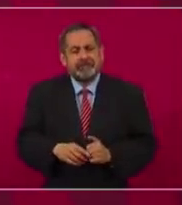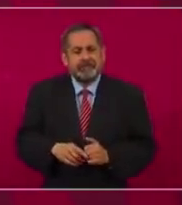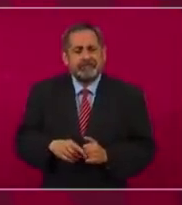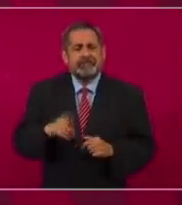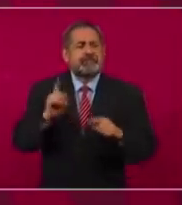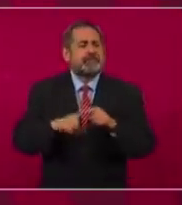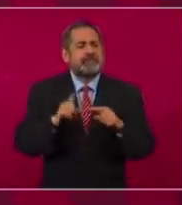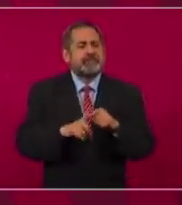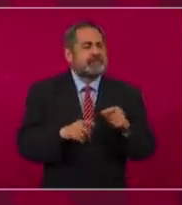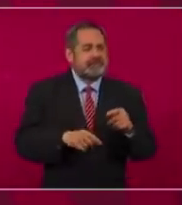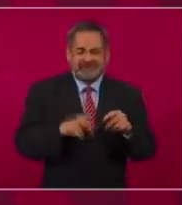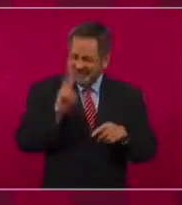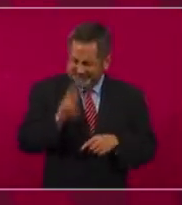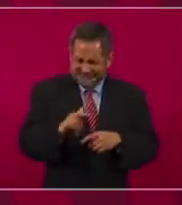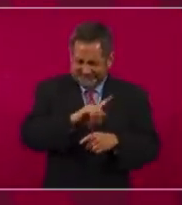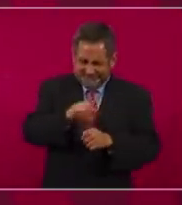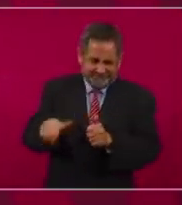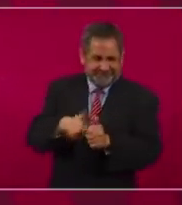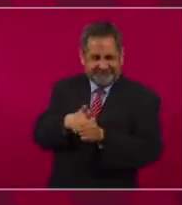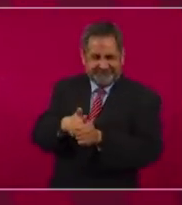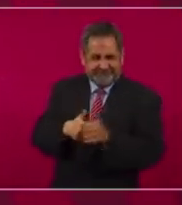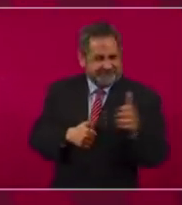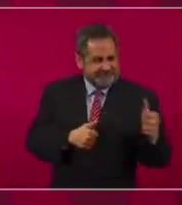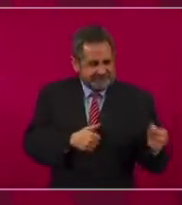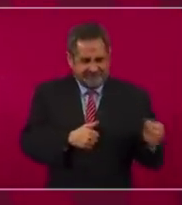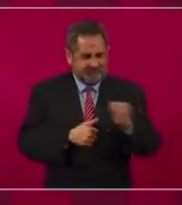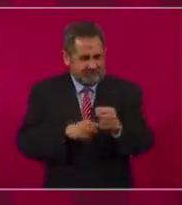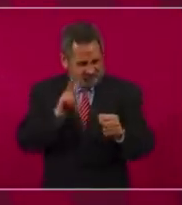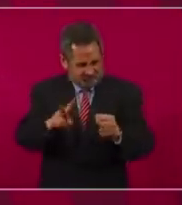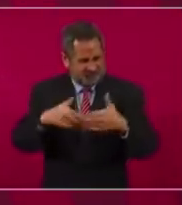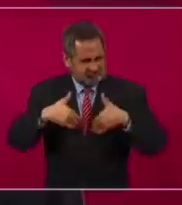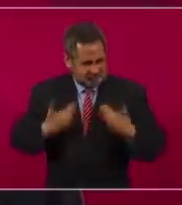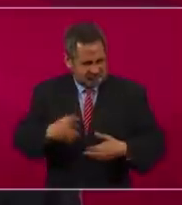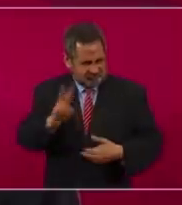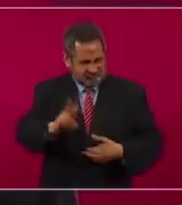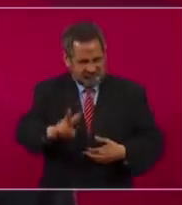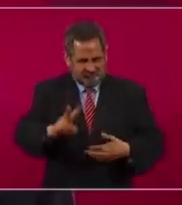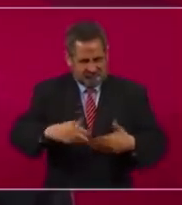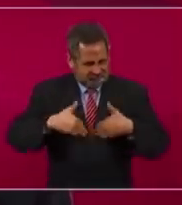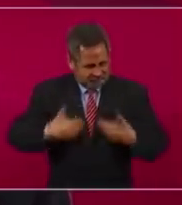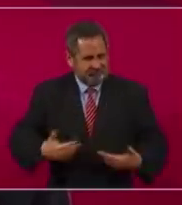puso realmente, hablando en plata,